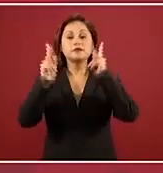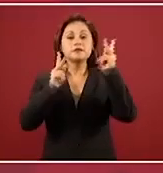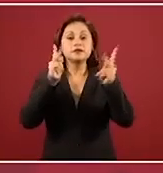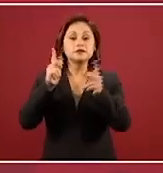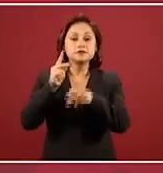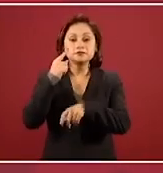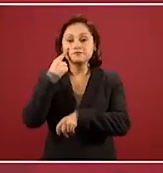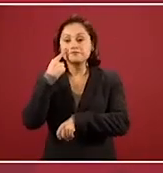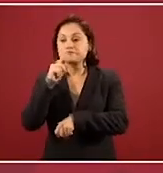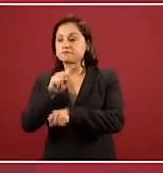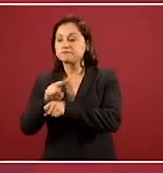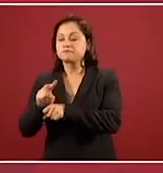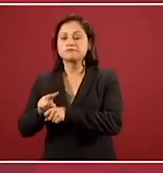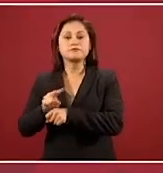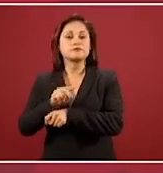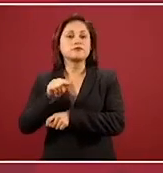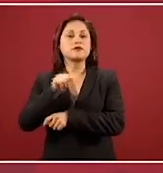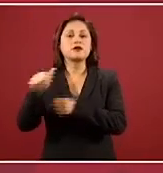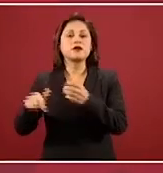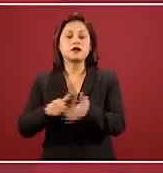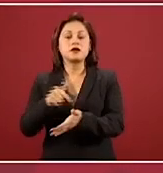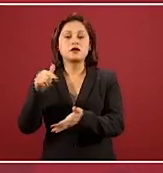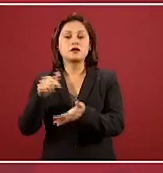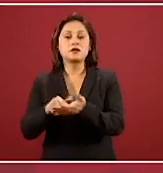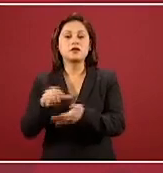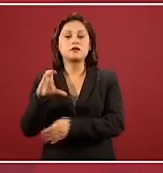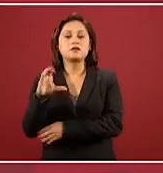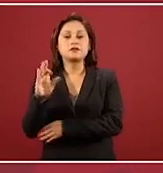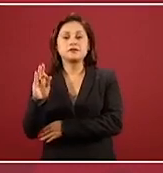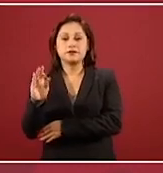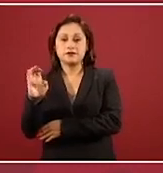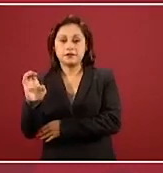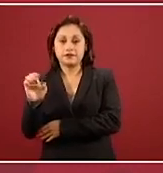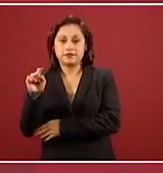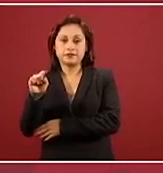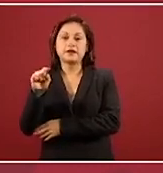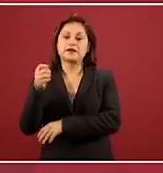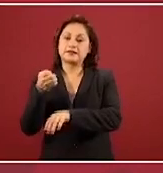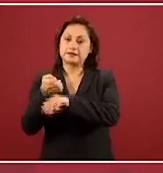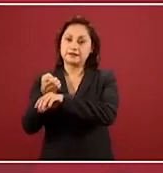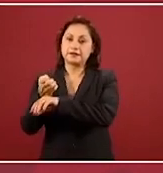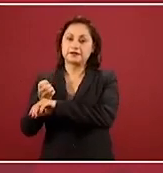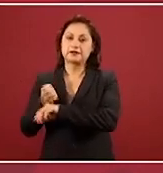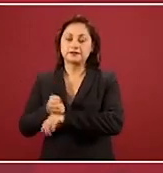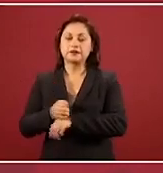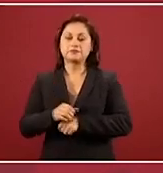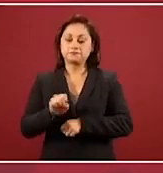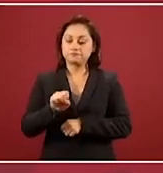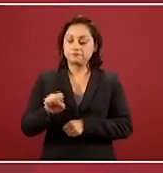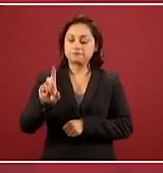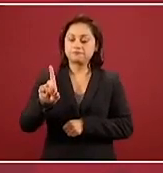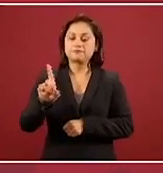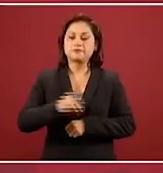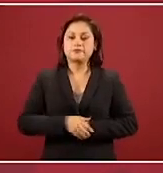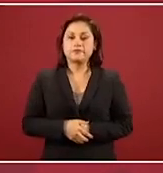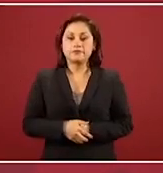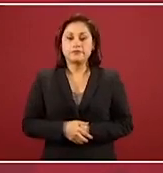la Comisión Federal de Electricidad este fin de semana para garantizar que